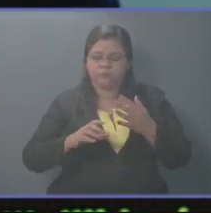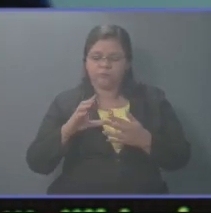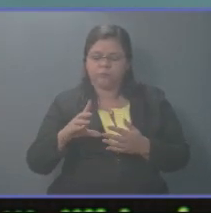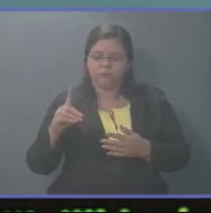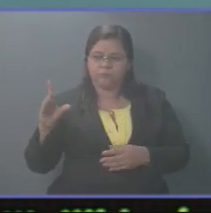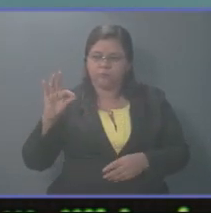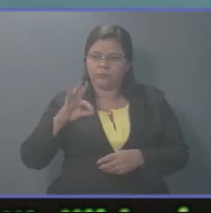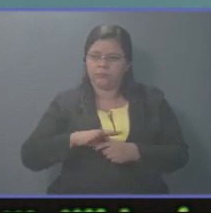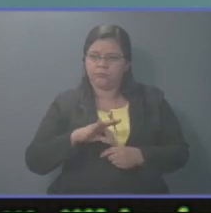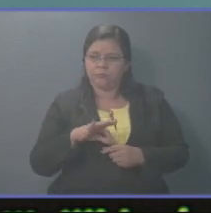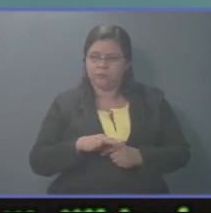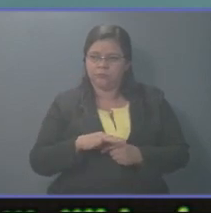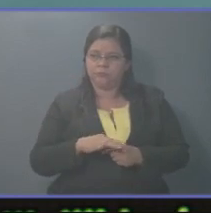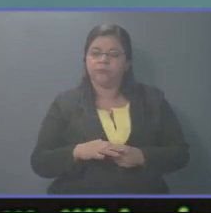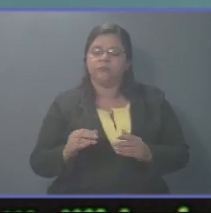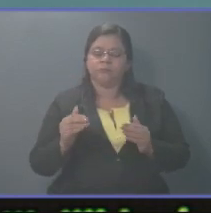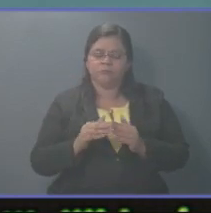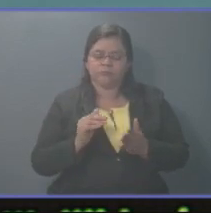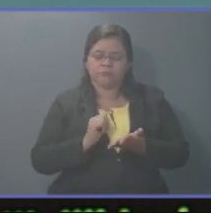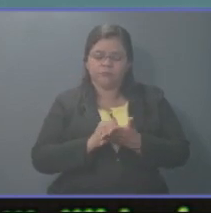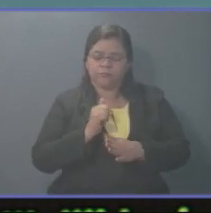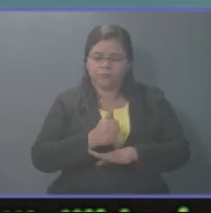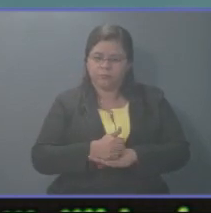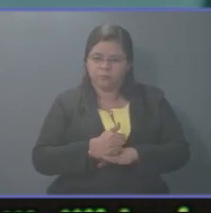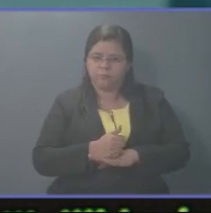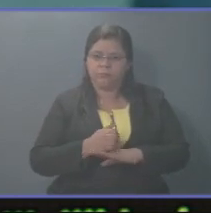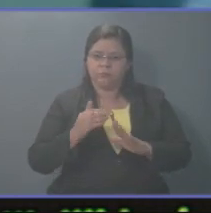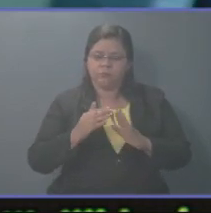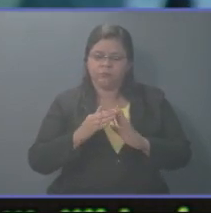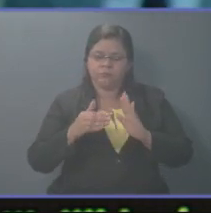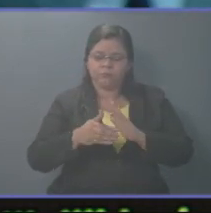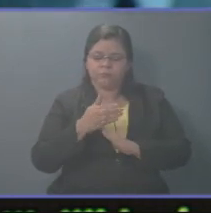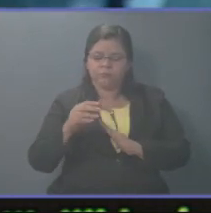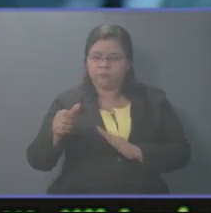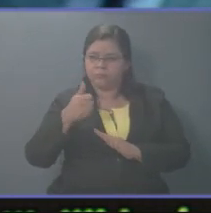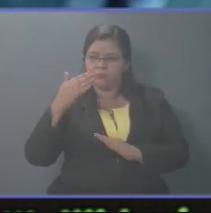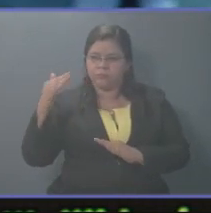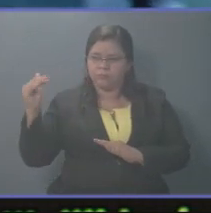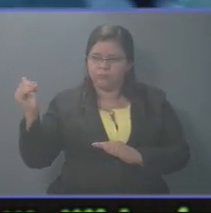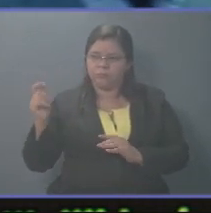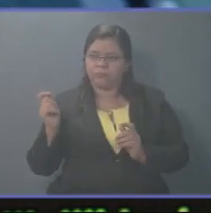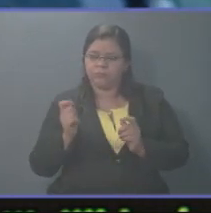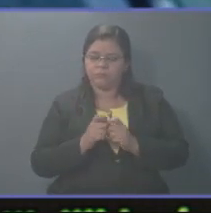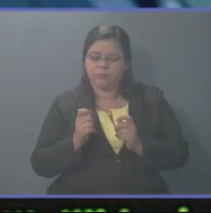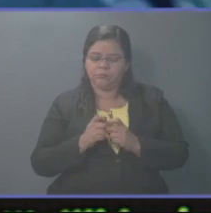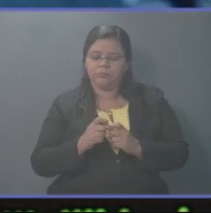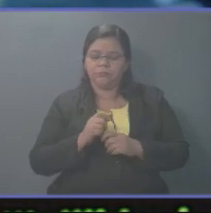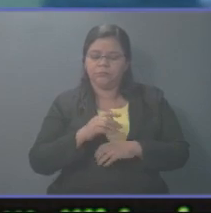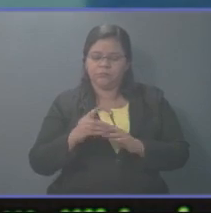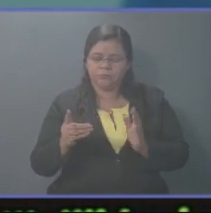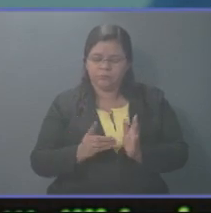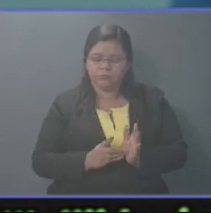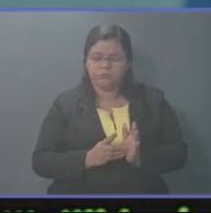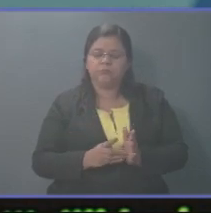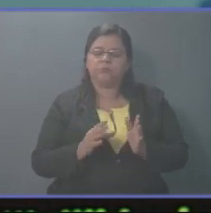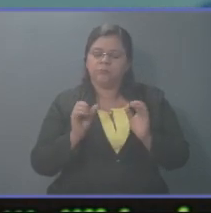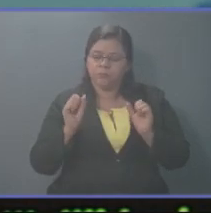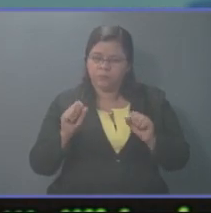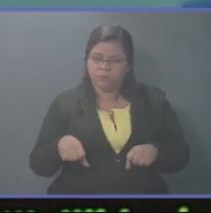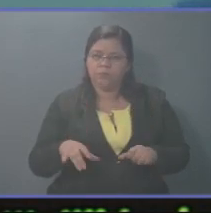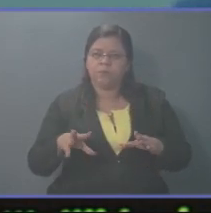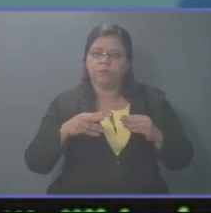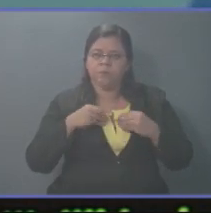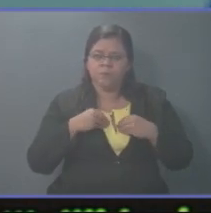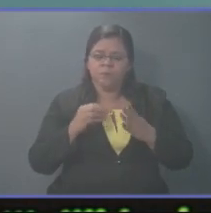Electoral y además establecer circunscripciones en el exterior específicamente para diputaciones podría lesionar